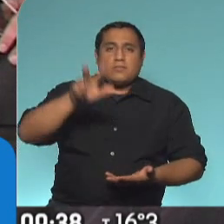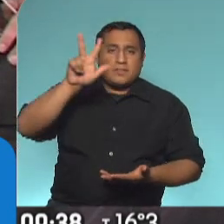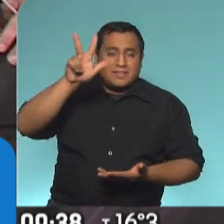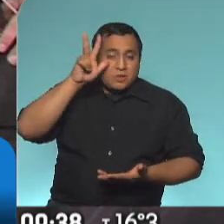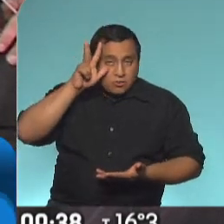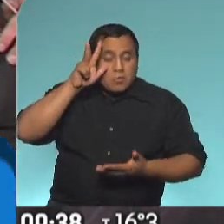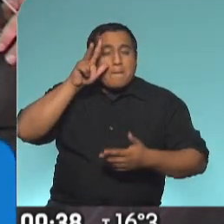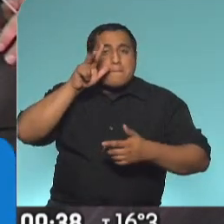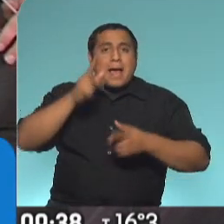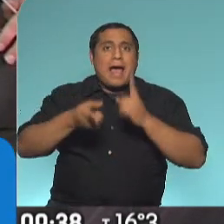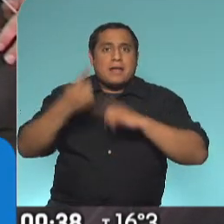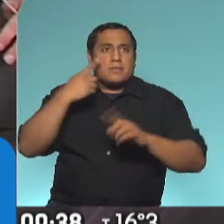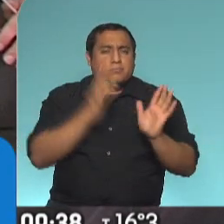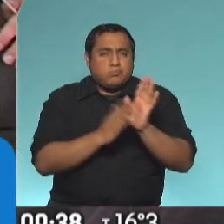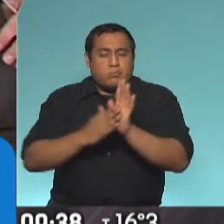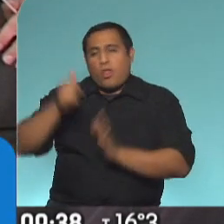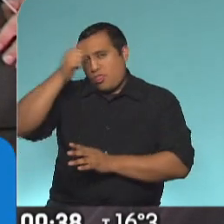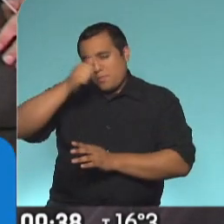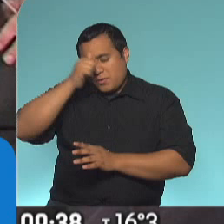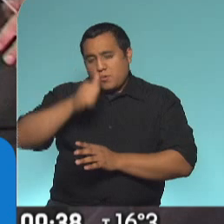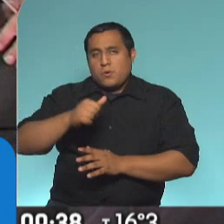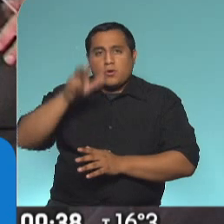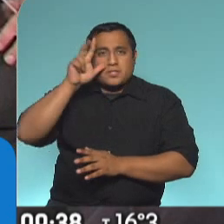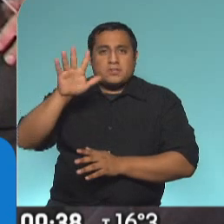17.338 en el día de ayer domingo.